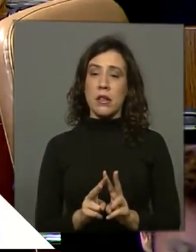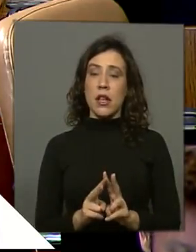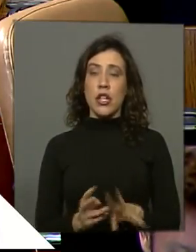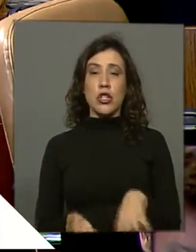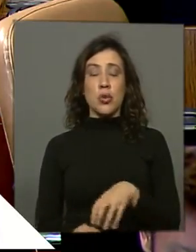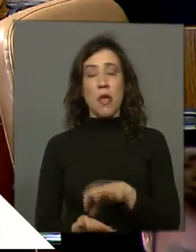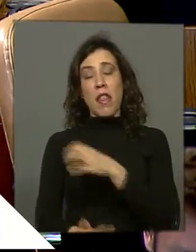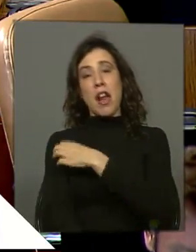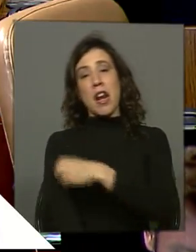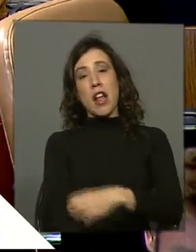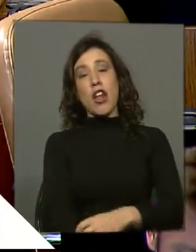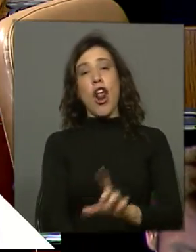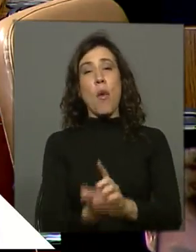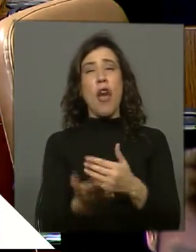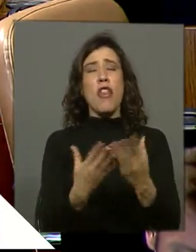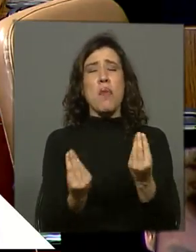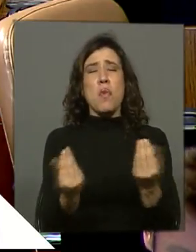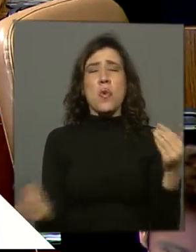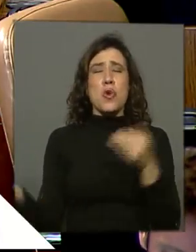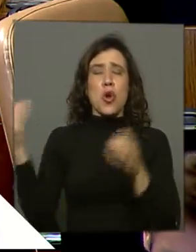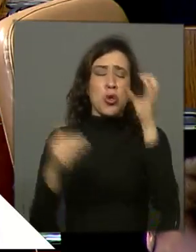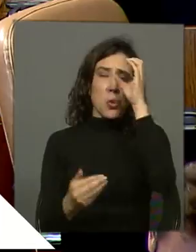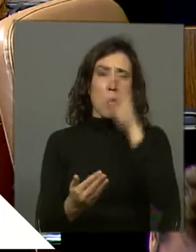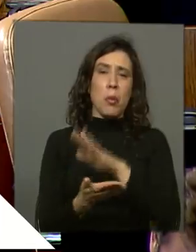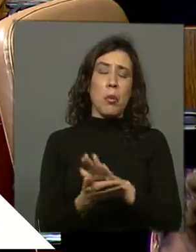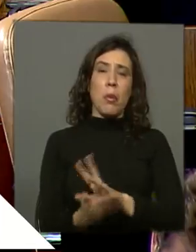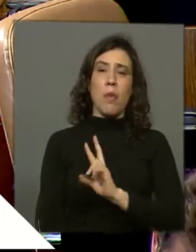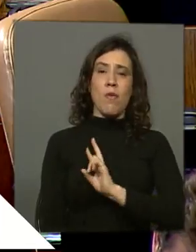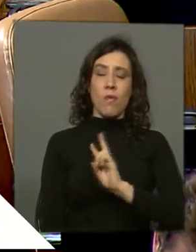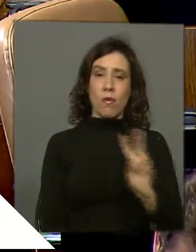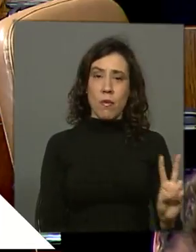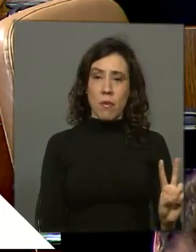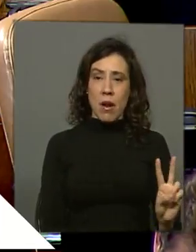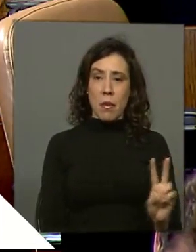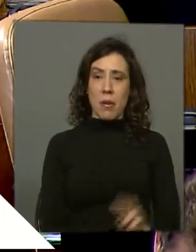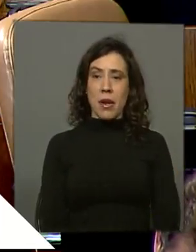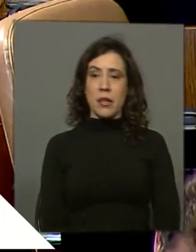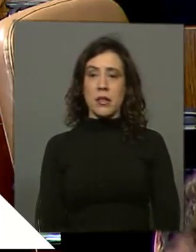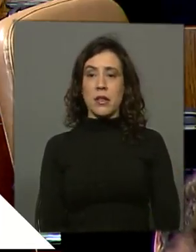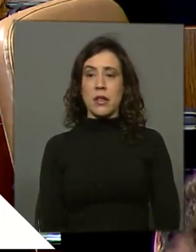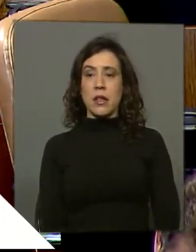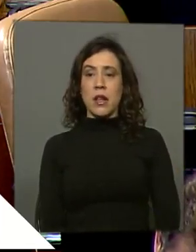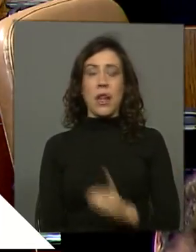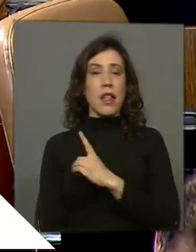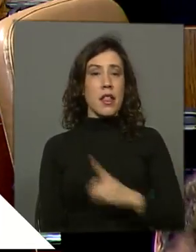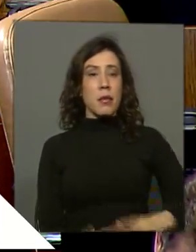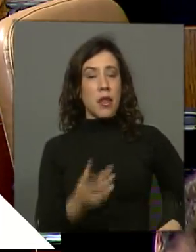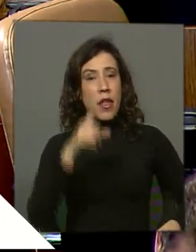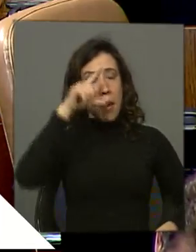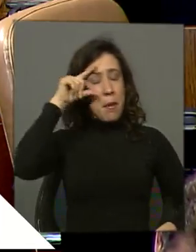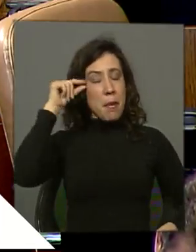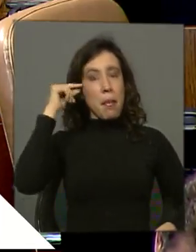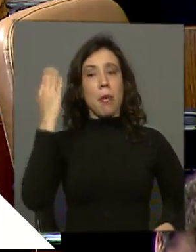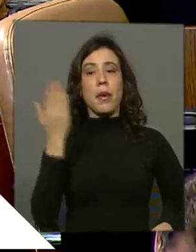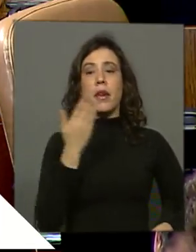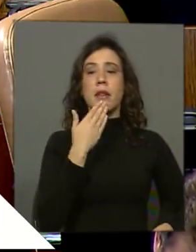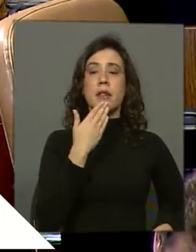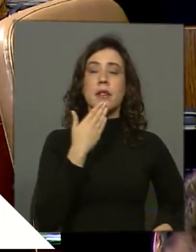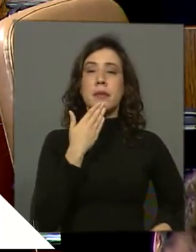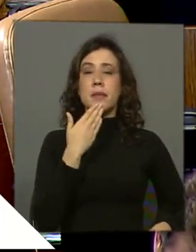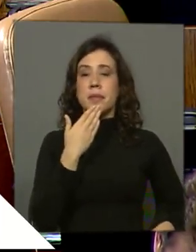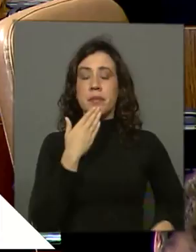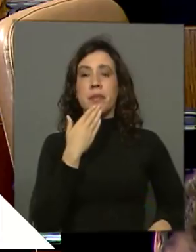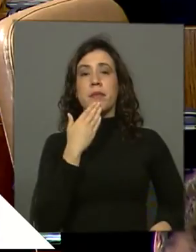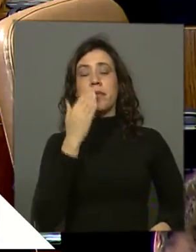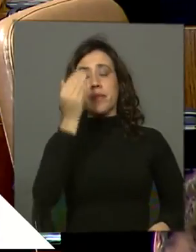ciudades regiones o zonas muy turísticas como lo son la región de Valparaíso donde es parlamentaria nuestra querida diputada Andrea Molina como también la región